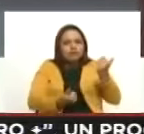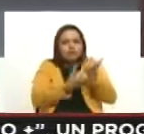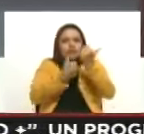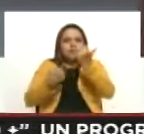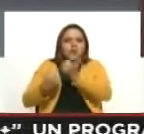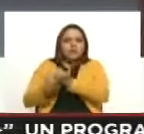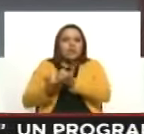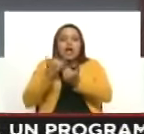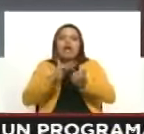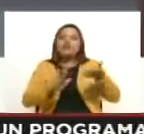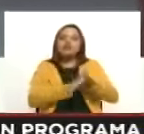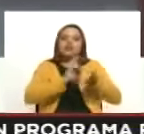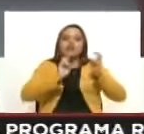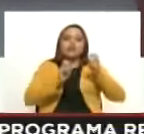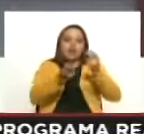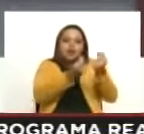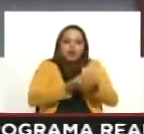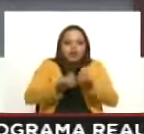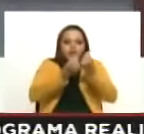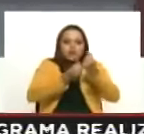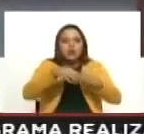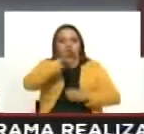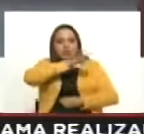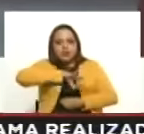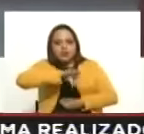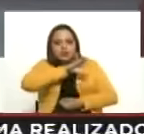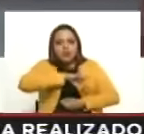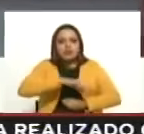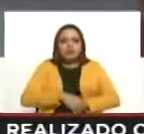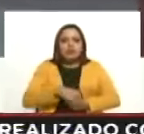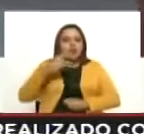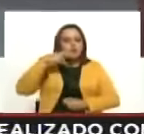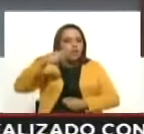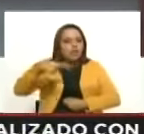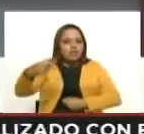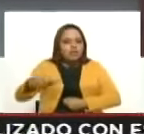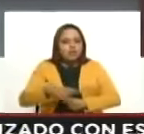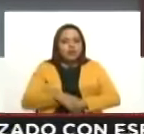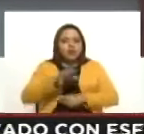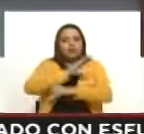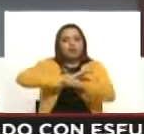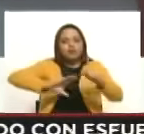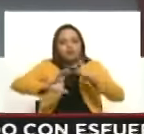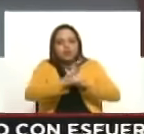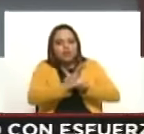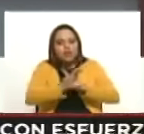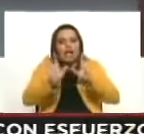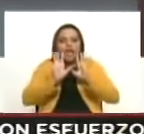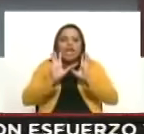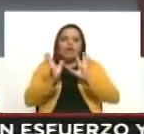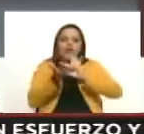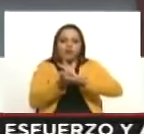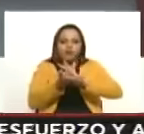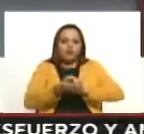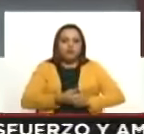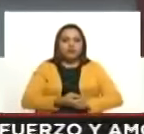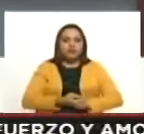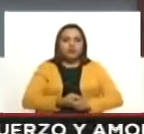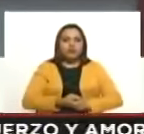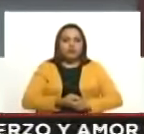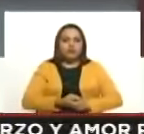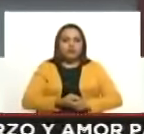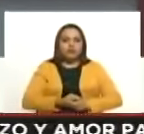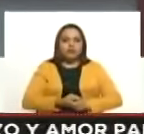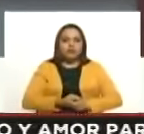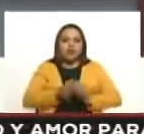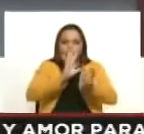ámbitos económico, social, político, cultural, geográfico,